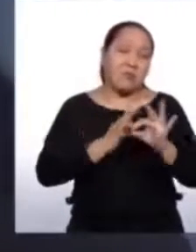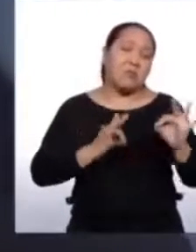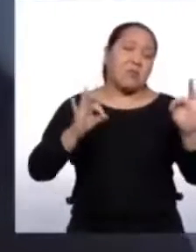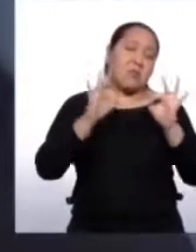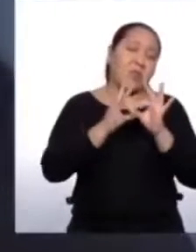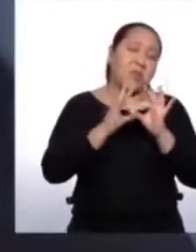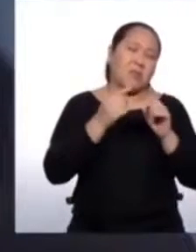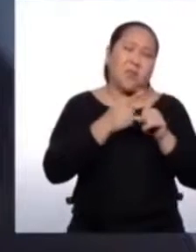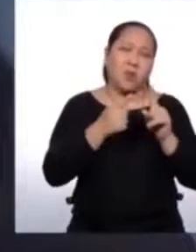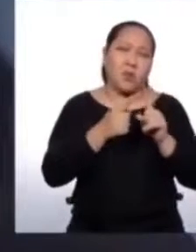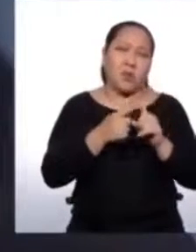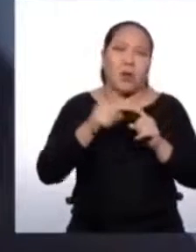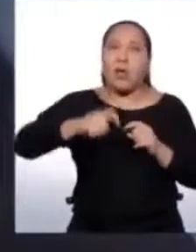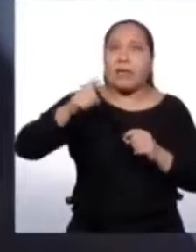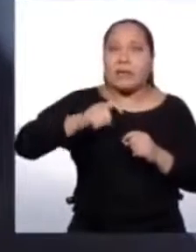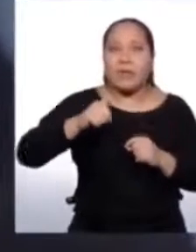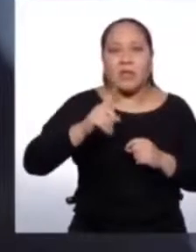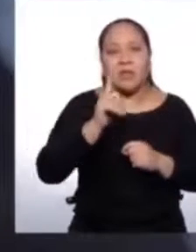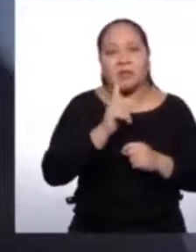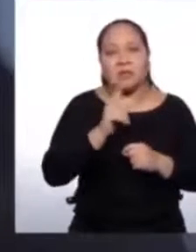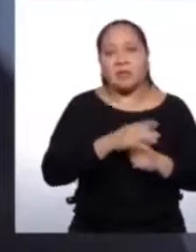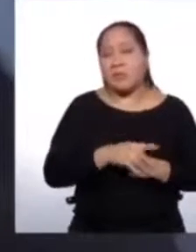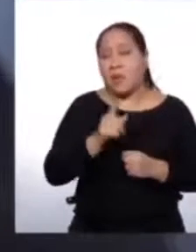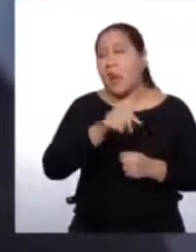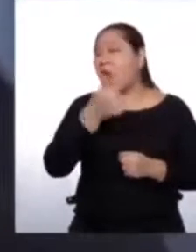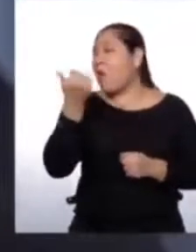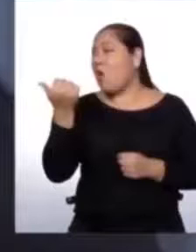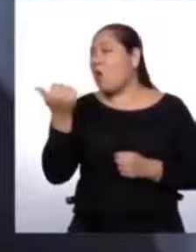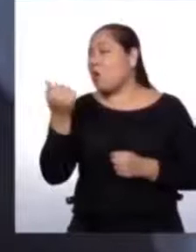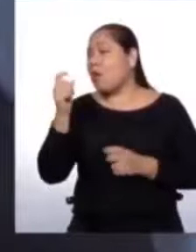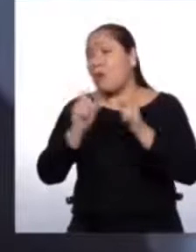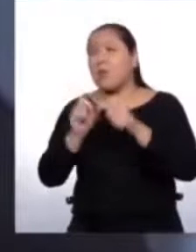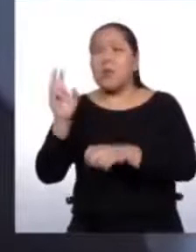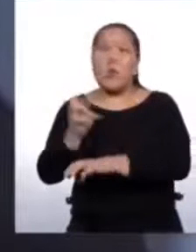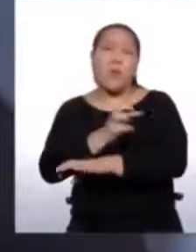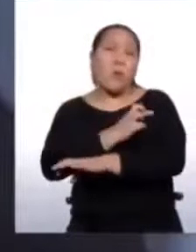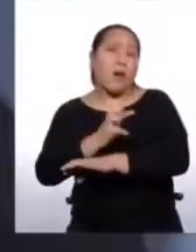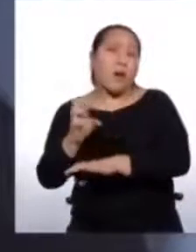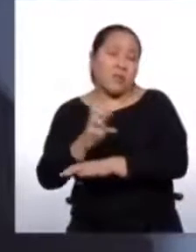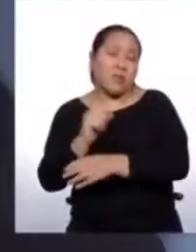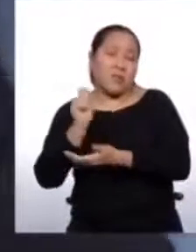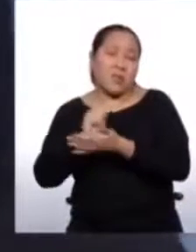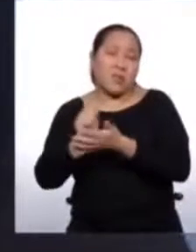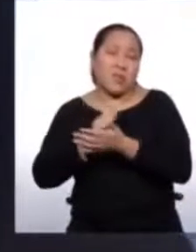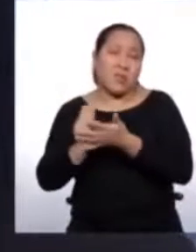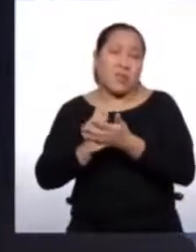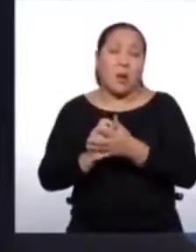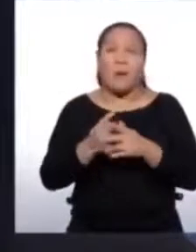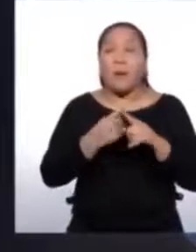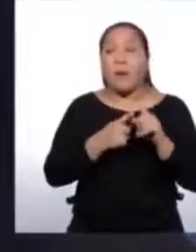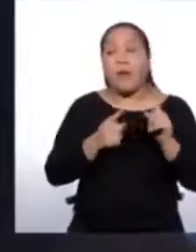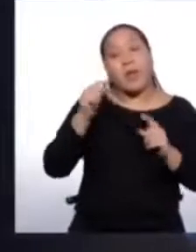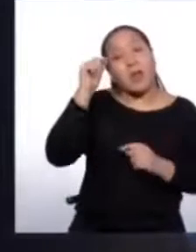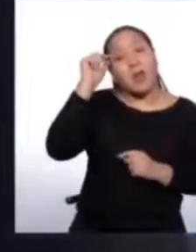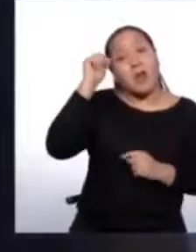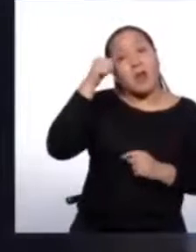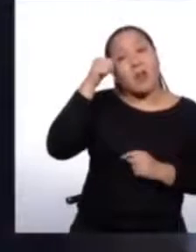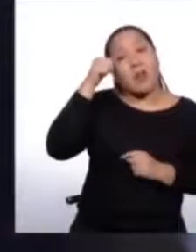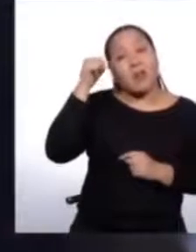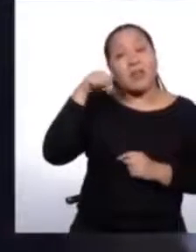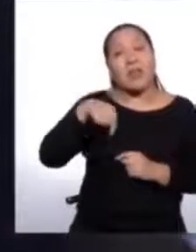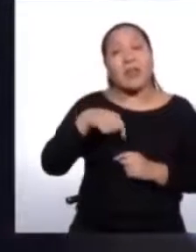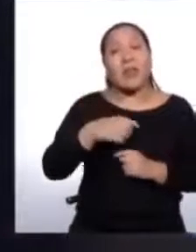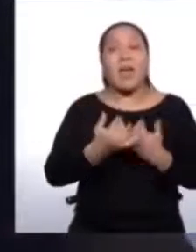no indispensable. Para ello hay jóvenes y excelentes cuentistas, aunque es bueno recordarles, parafraseando a Borges, que la actualidad